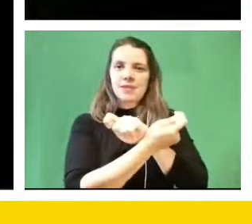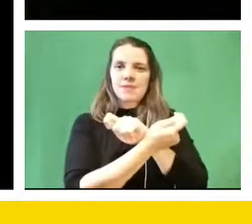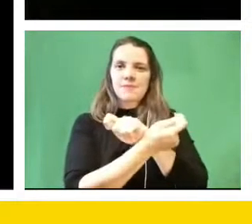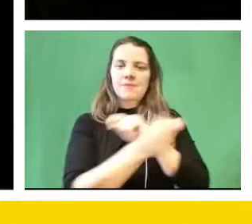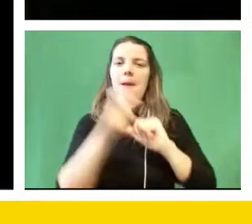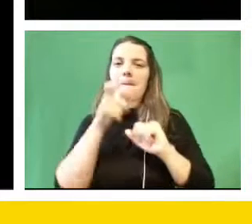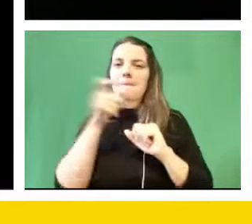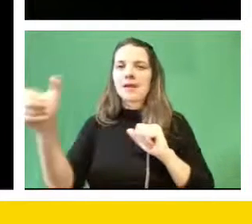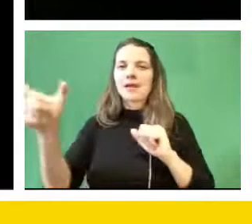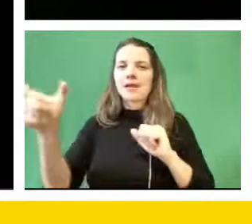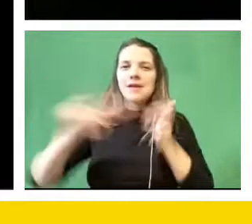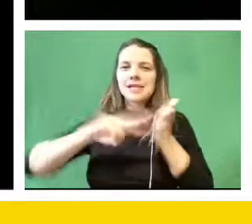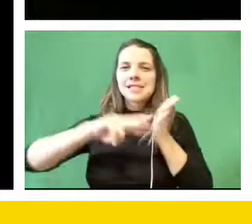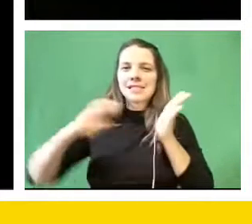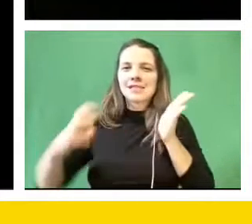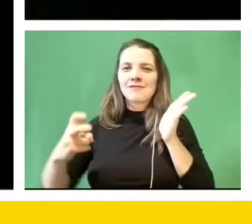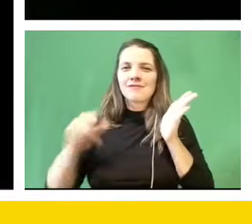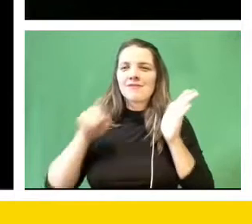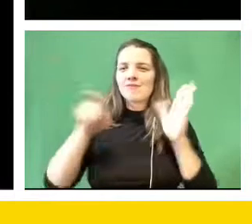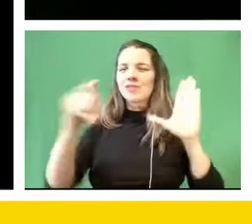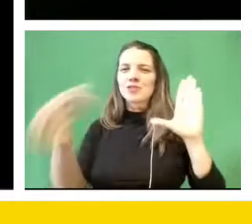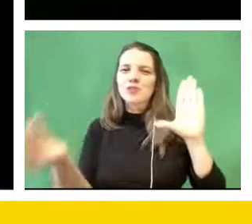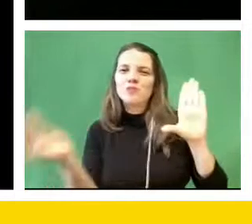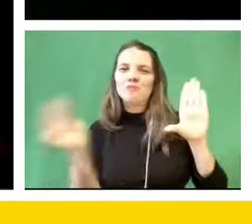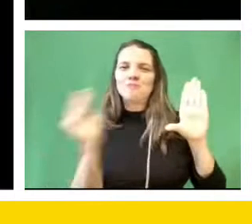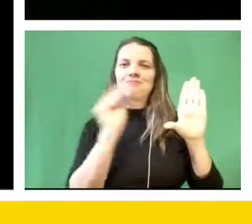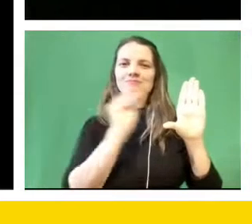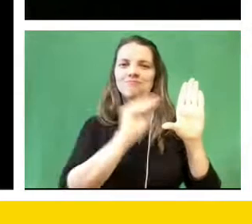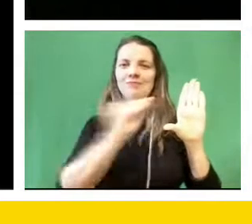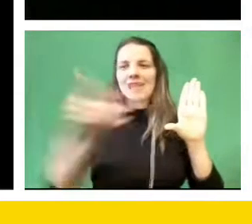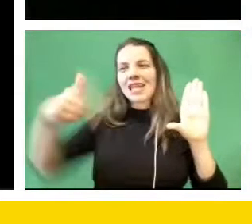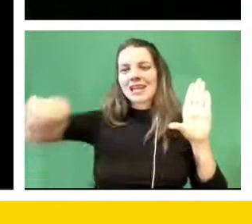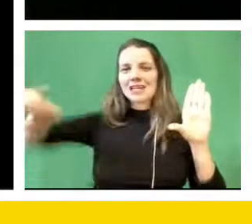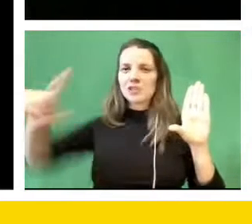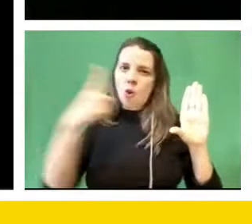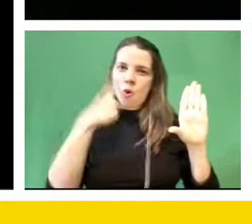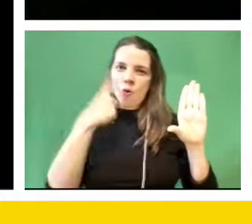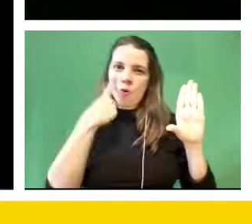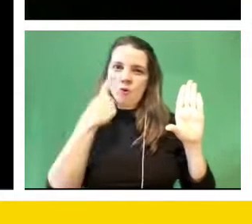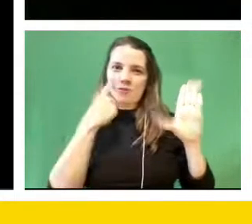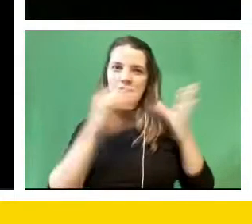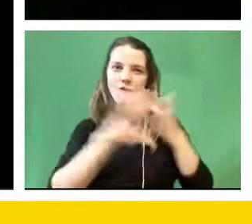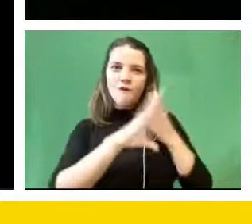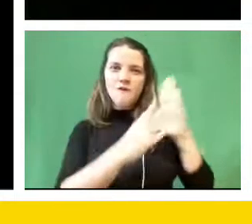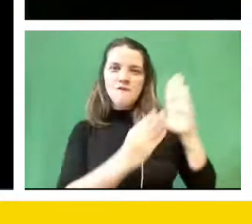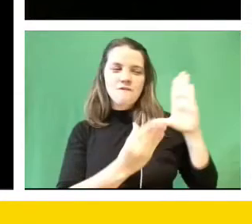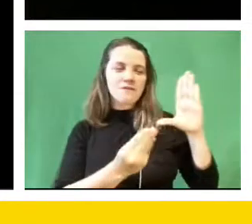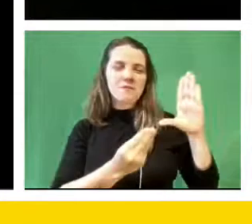conceptualización para cada uno cercana al tema de diseño. Los